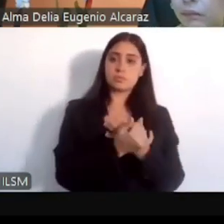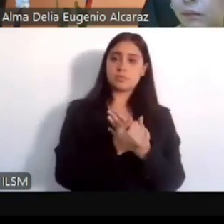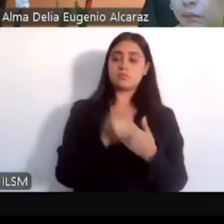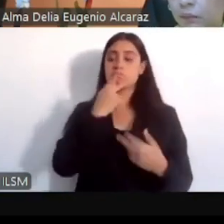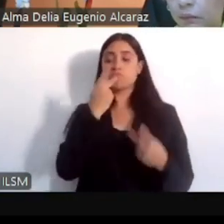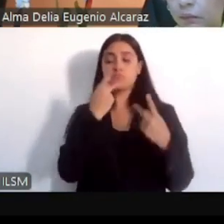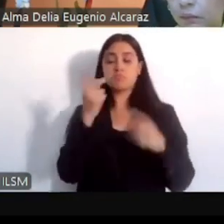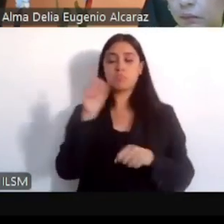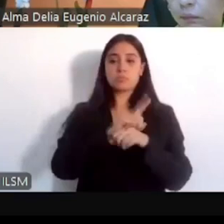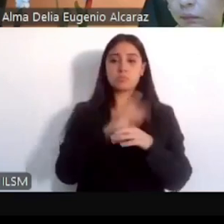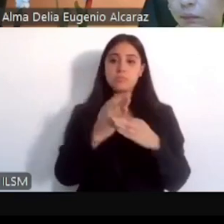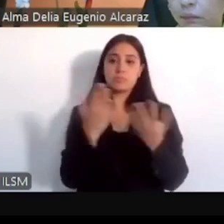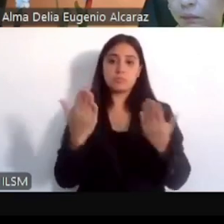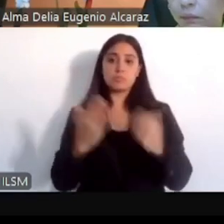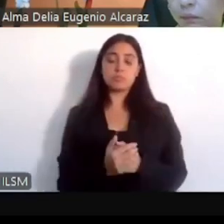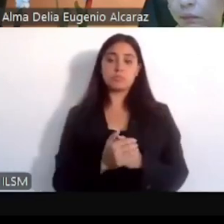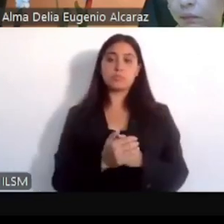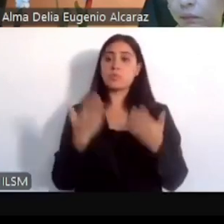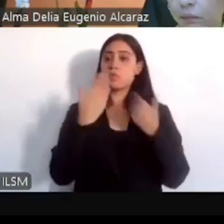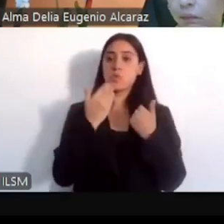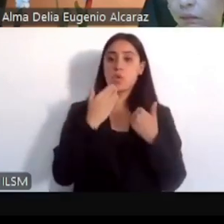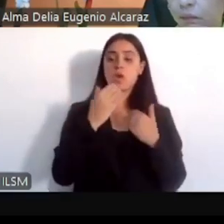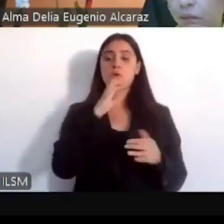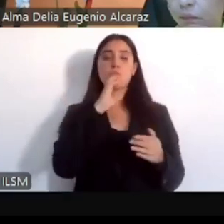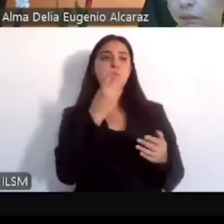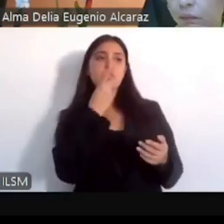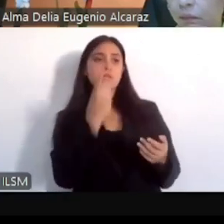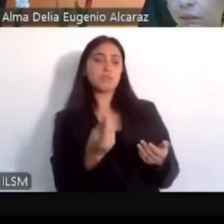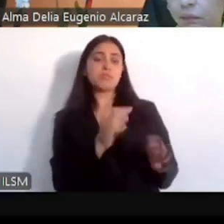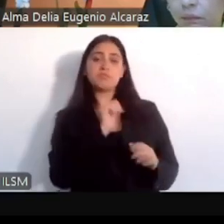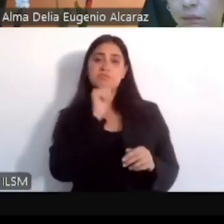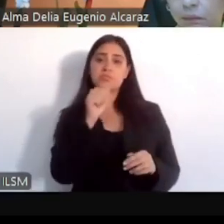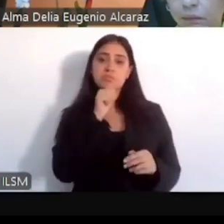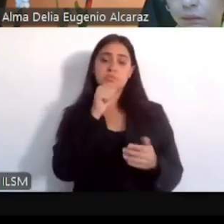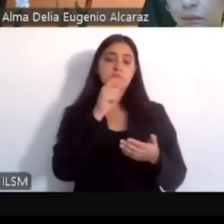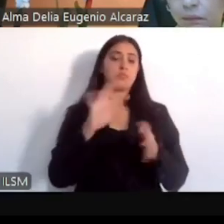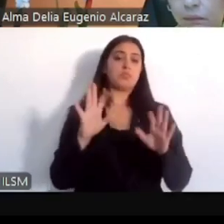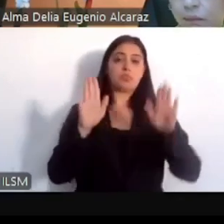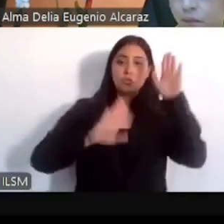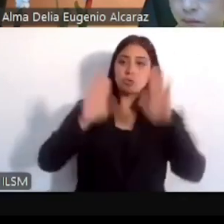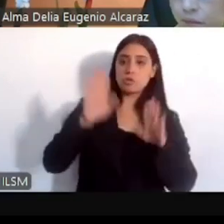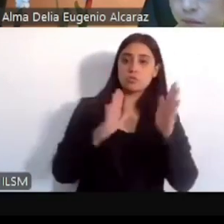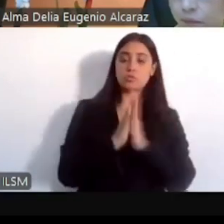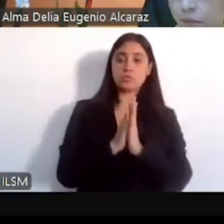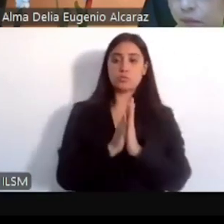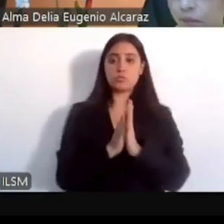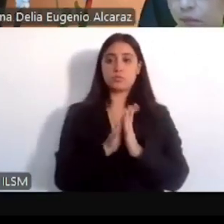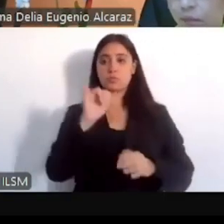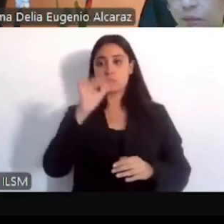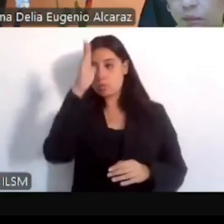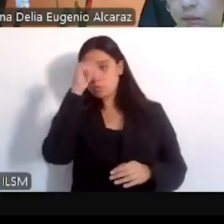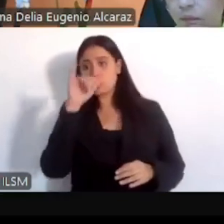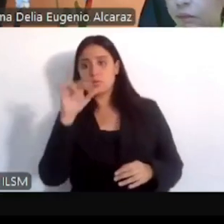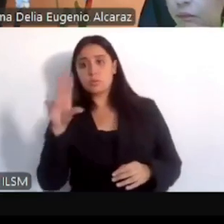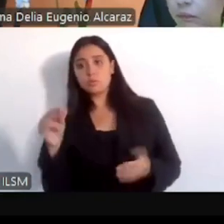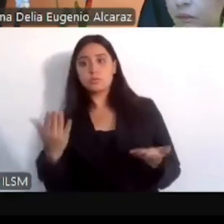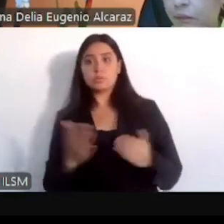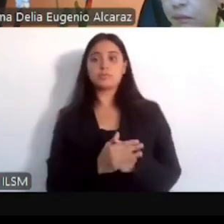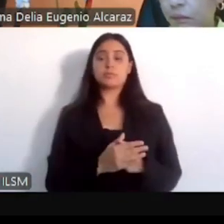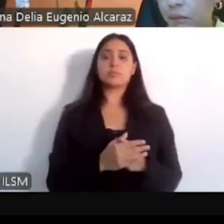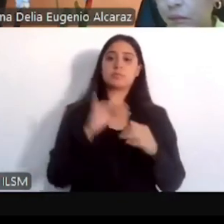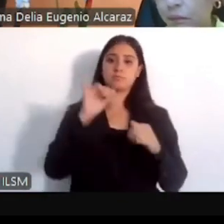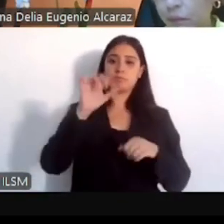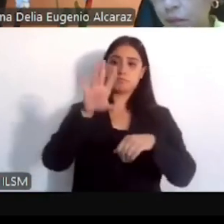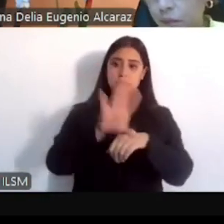cuenta No habiendo comentarios al respecto secretario tome la votación por favor con su autorización magistrada